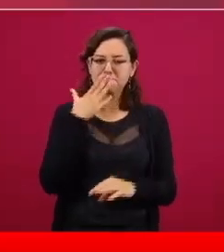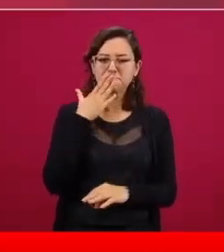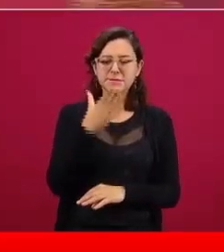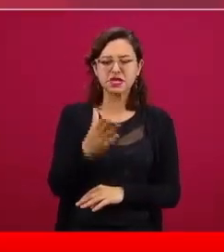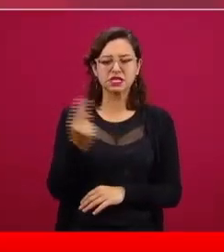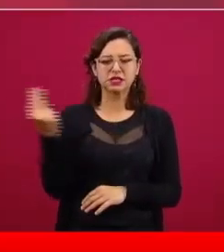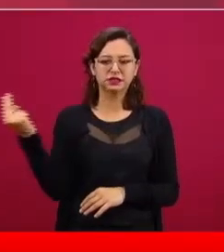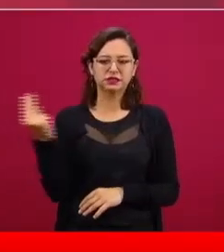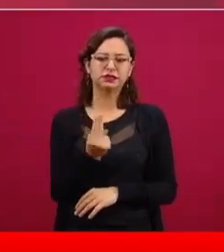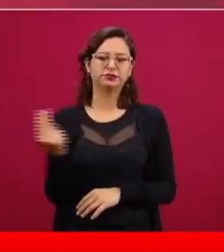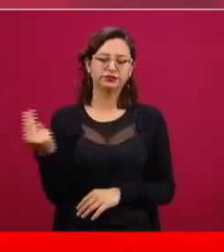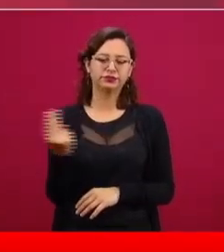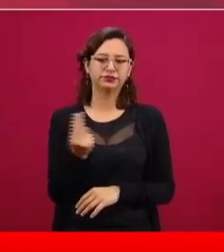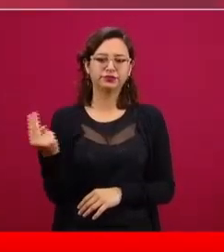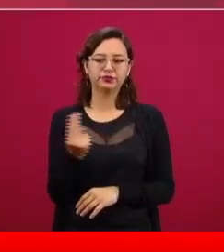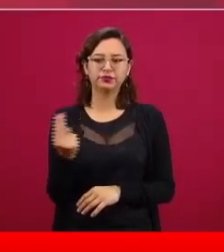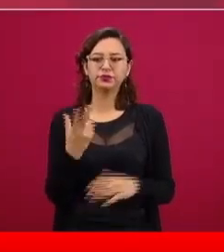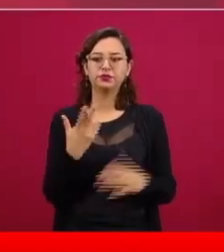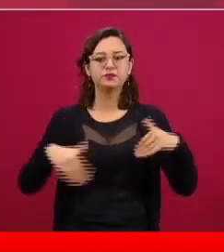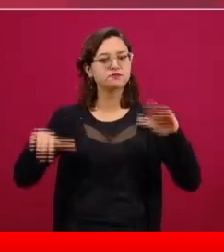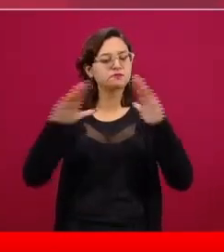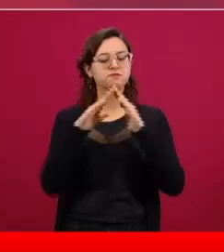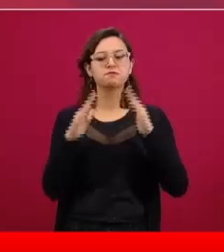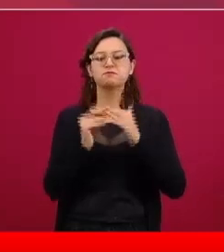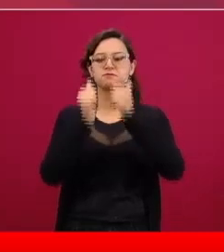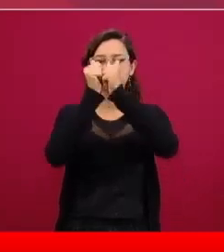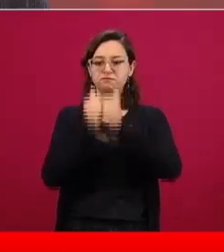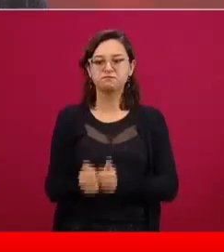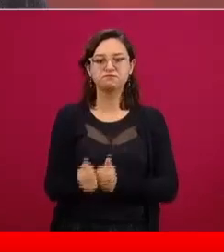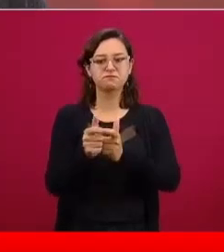Que sigamos en nuestras casas,